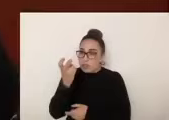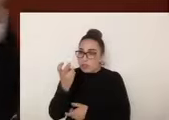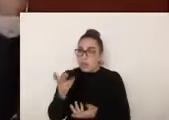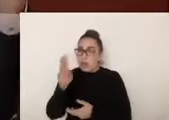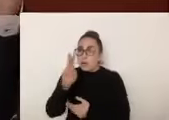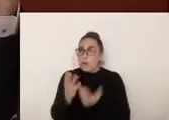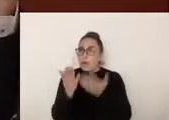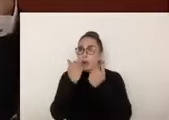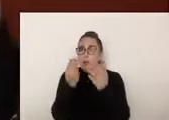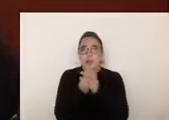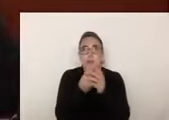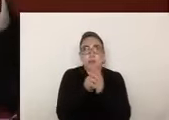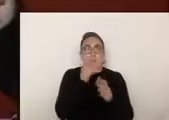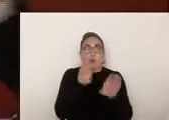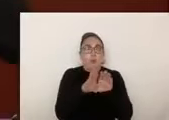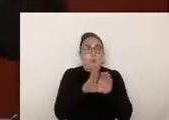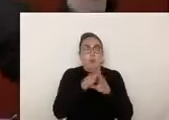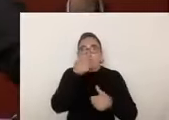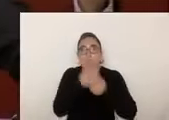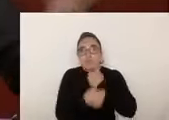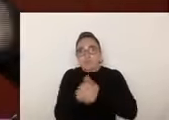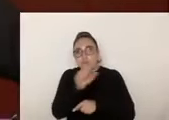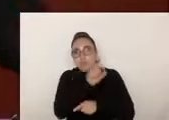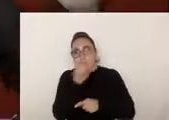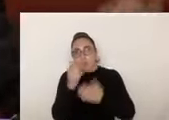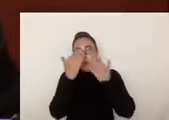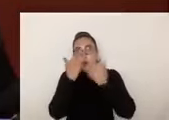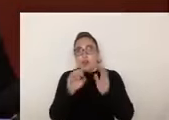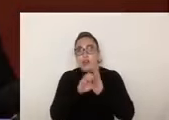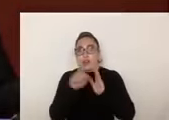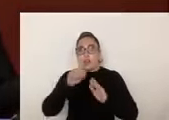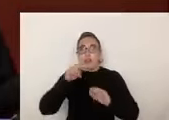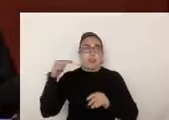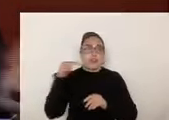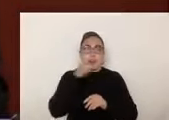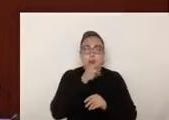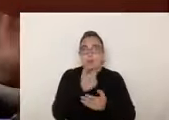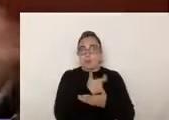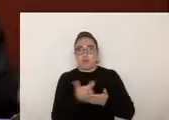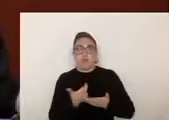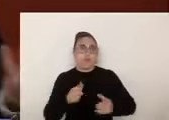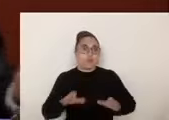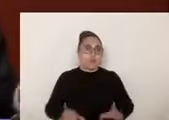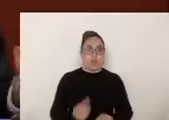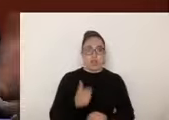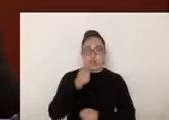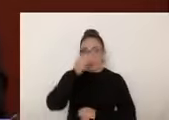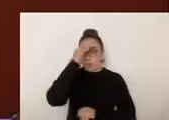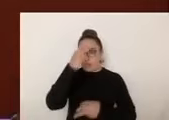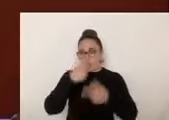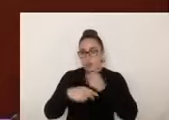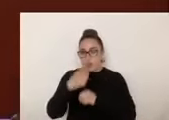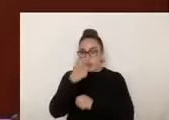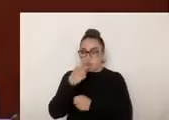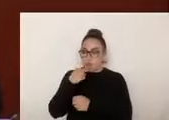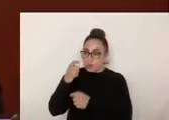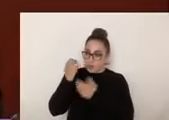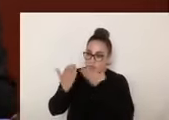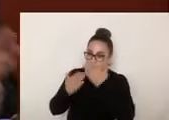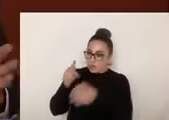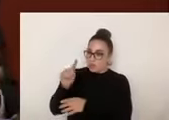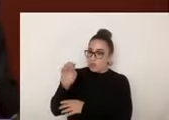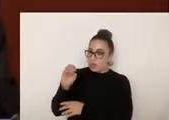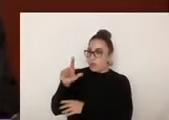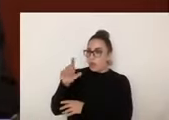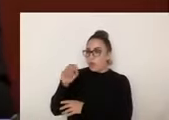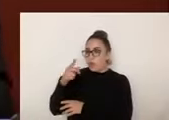profesionales que no sean las académicas. O sea, no van ahí a hacer un MBA y luego forrarse de dinero, ¿no? Es decir, o sea, la lana no llega con la teología, a lo mejor alguno, pero